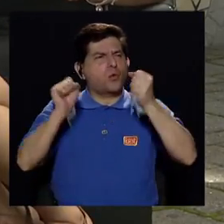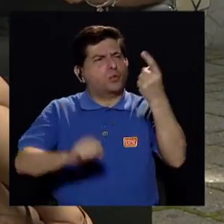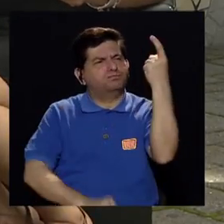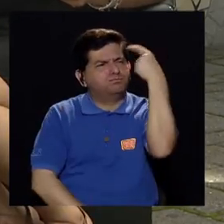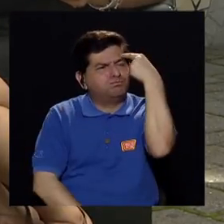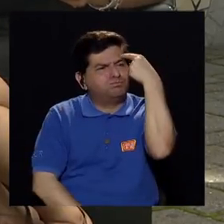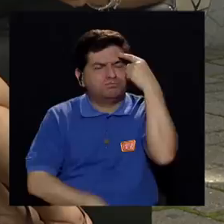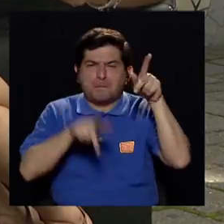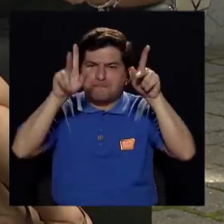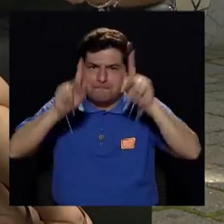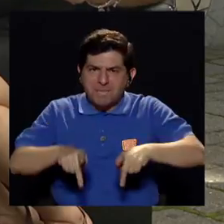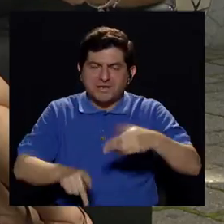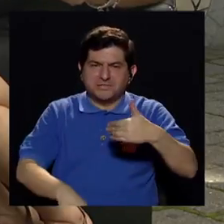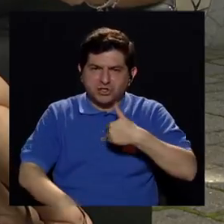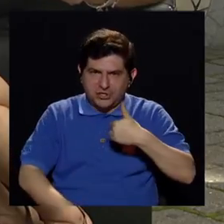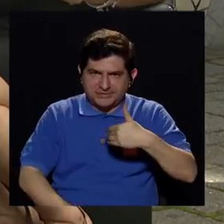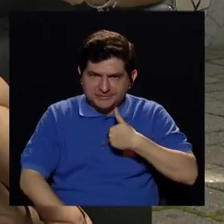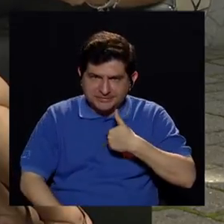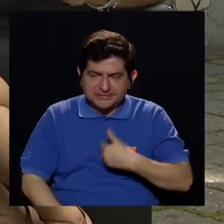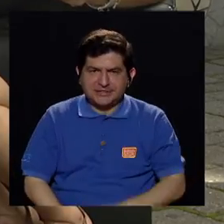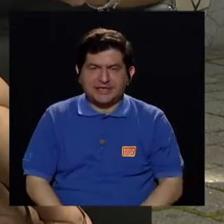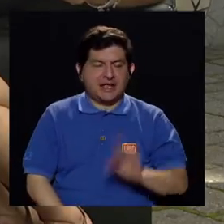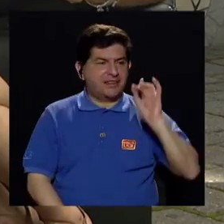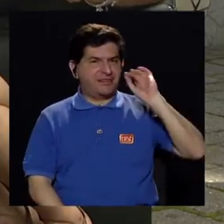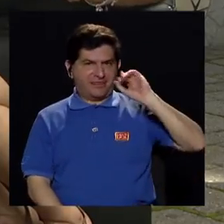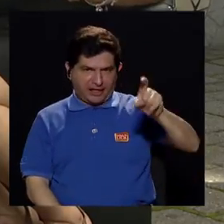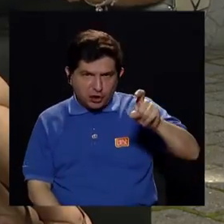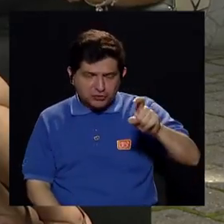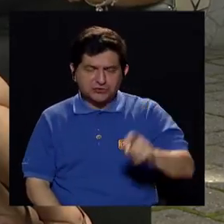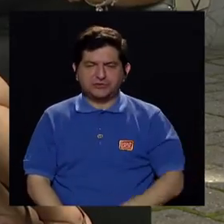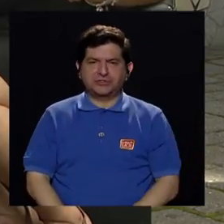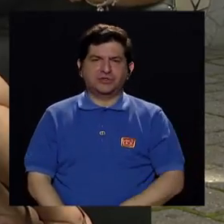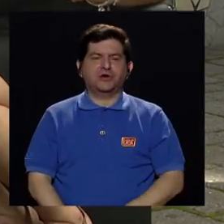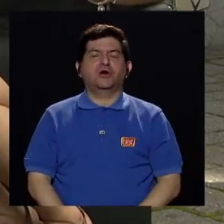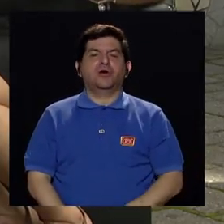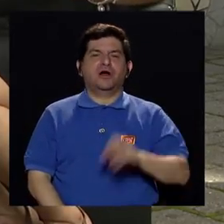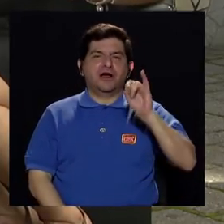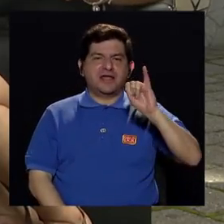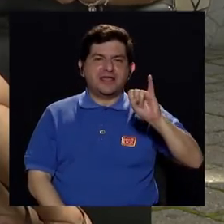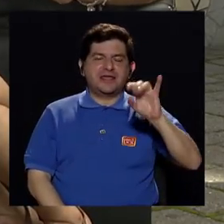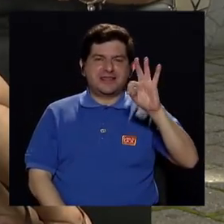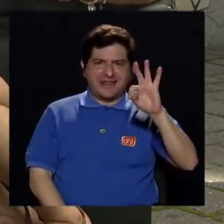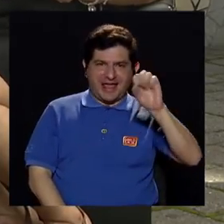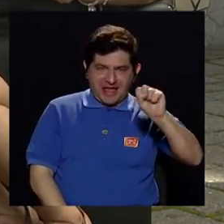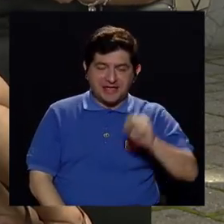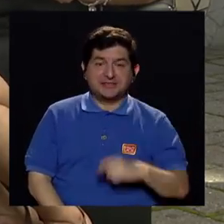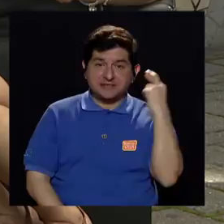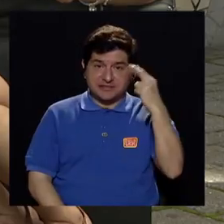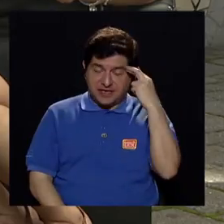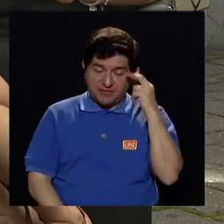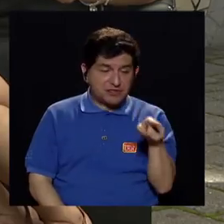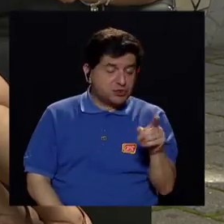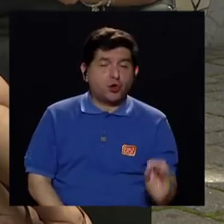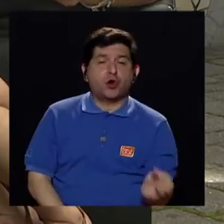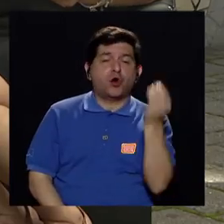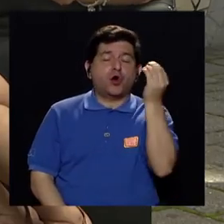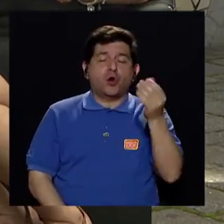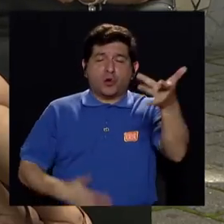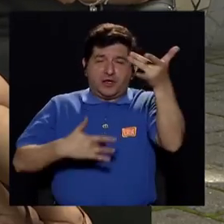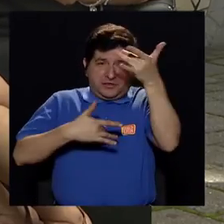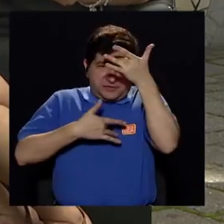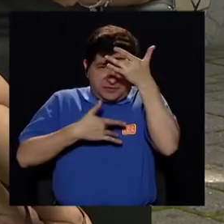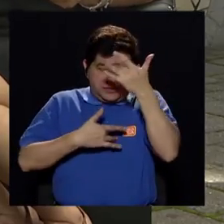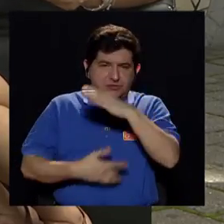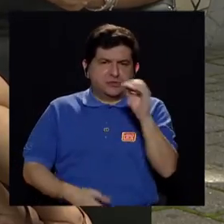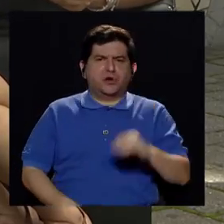que las personas que presentan, digamos, que son diagnosticados de alguna infección de transmisión sexual es porque se contagiaron en la juventud o tiene que ver con un